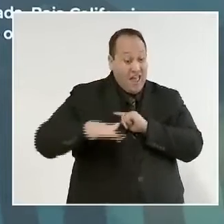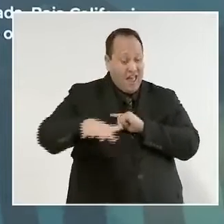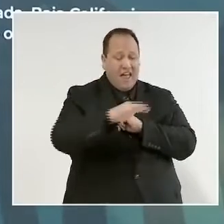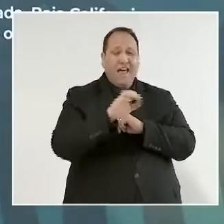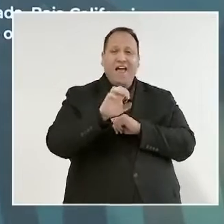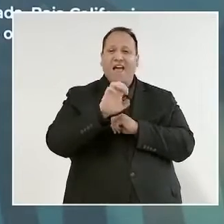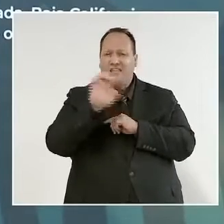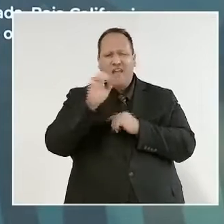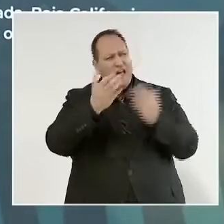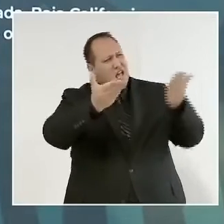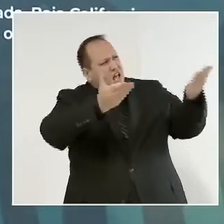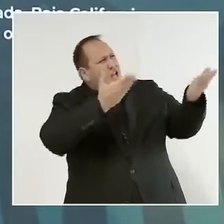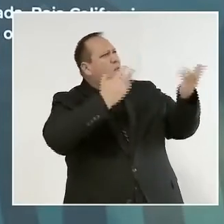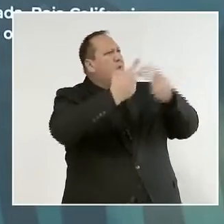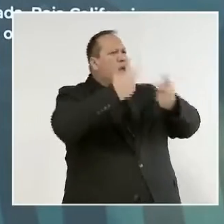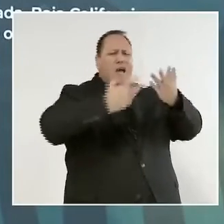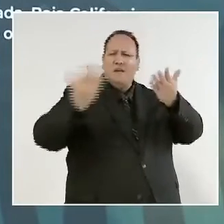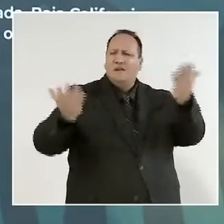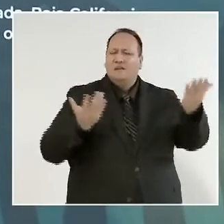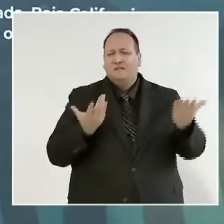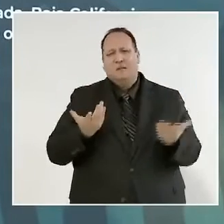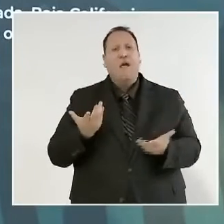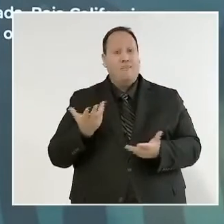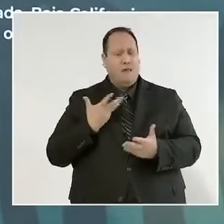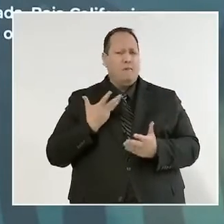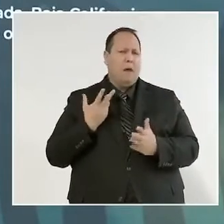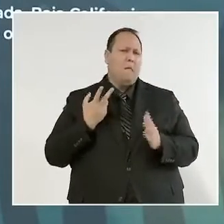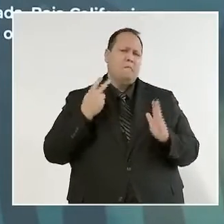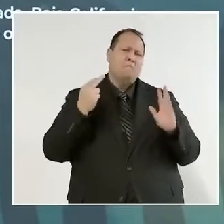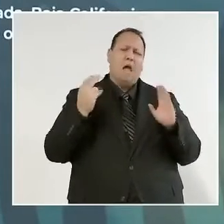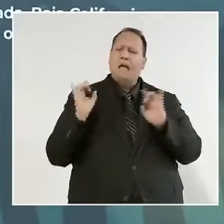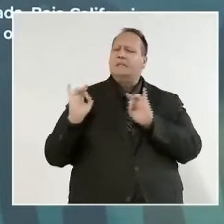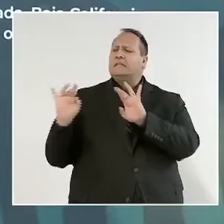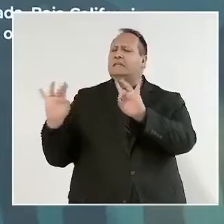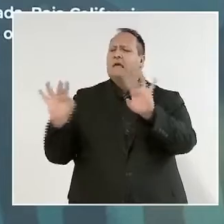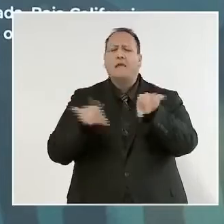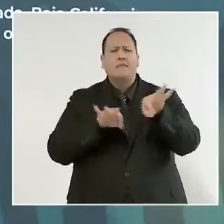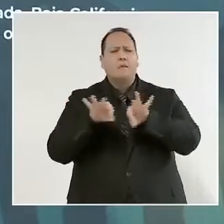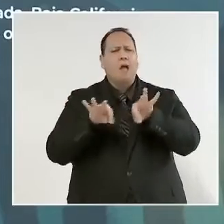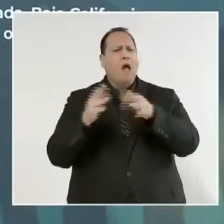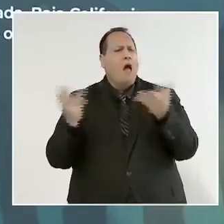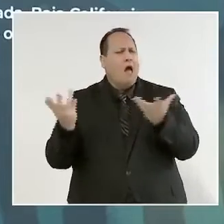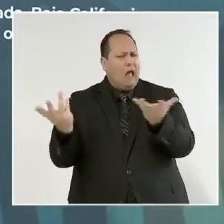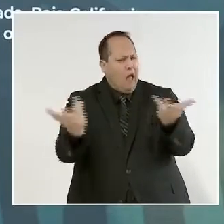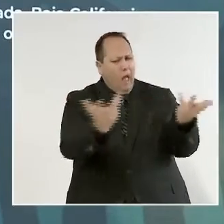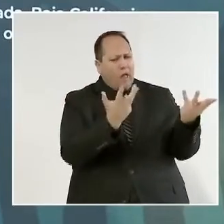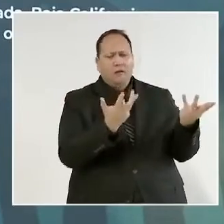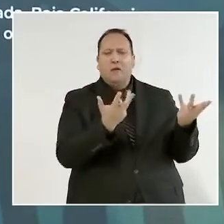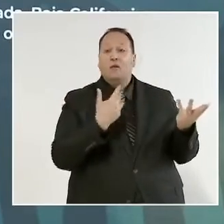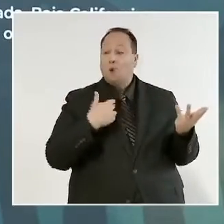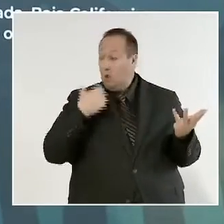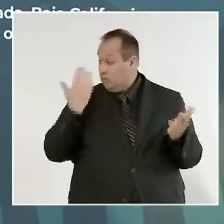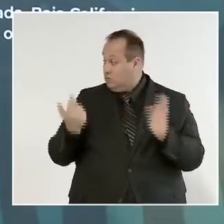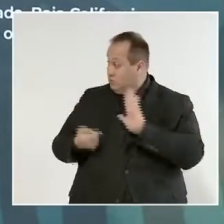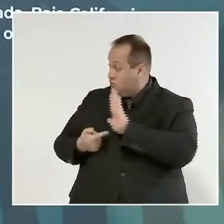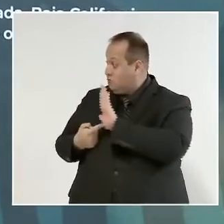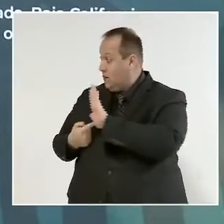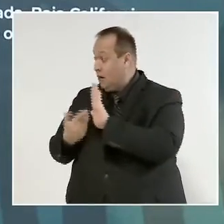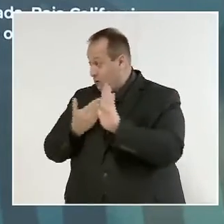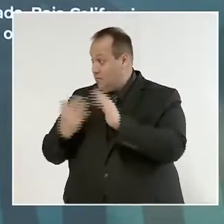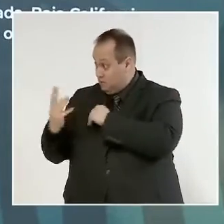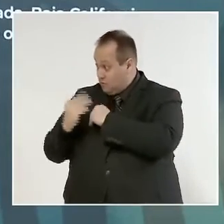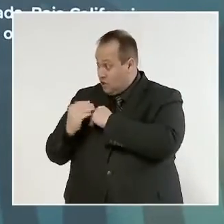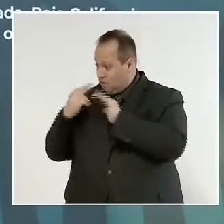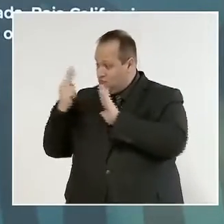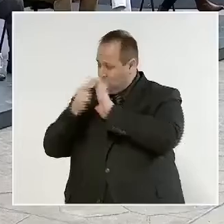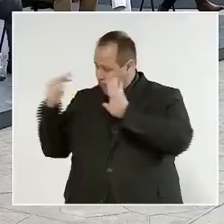Ensenada. Y tenemos un pequeño video de algunos de los trabajos que me comprometí a presentarle, señor presidente, si me